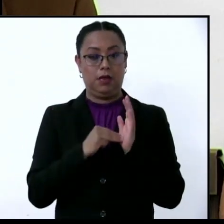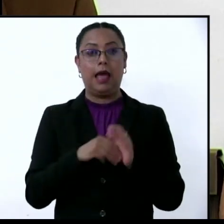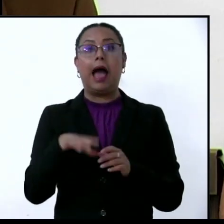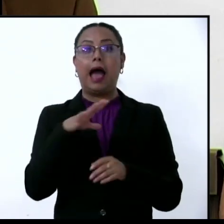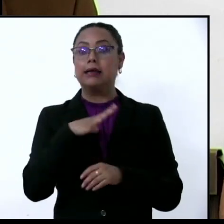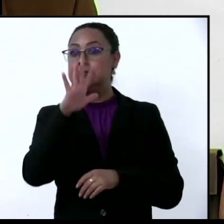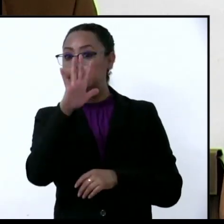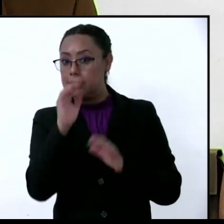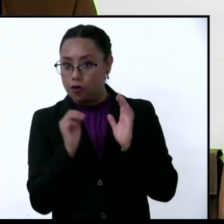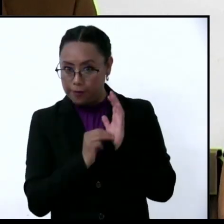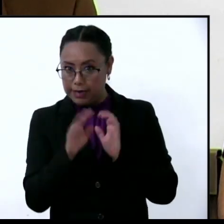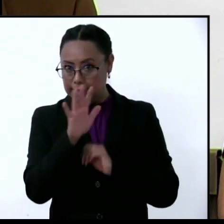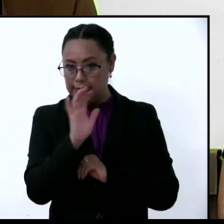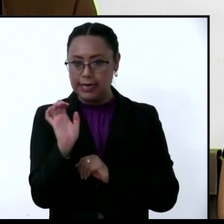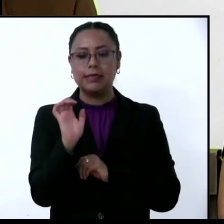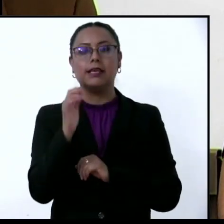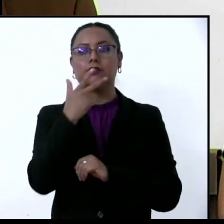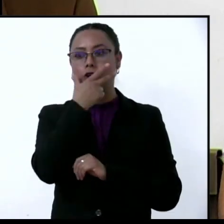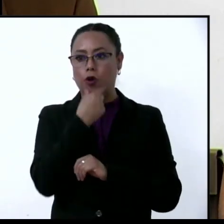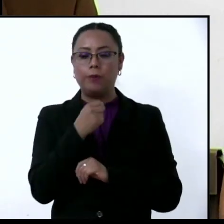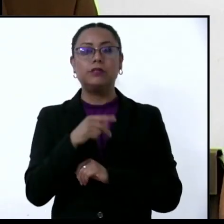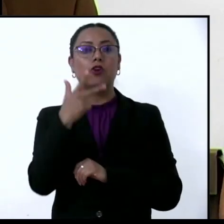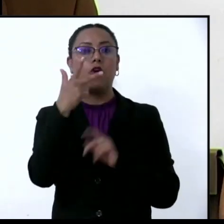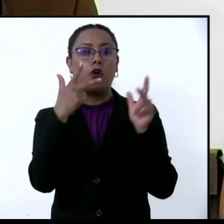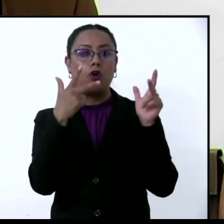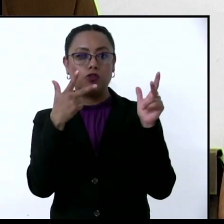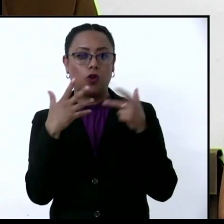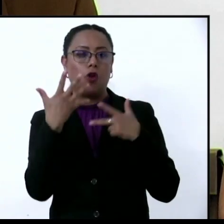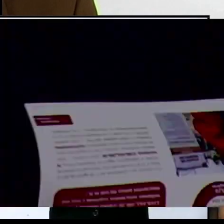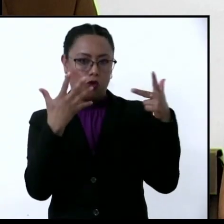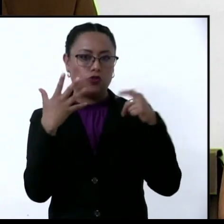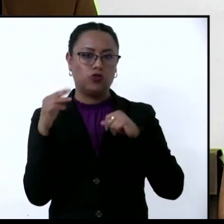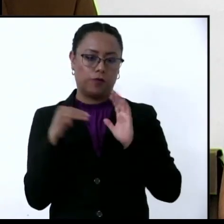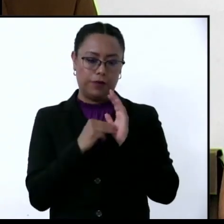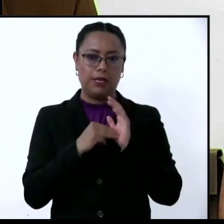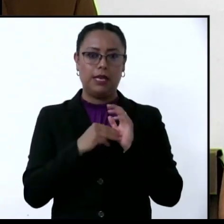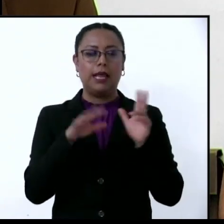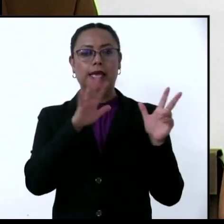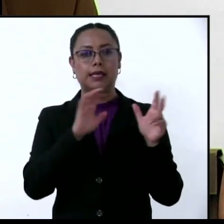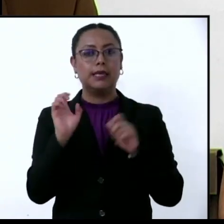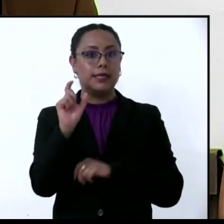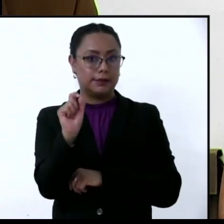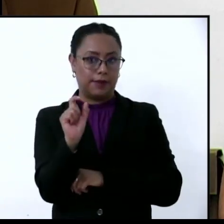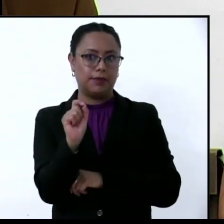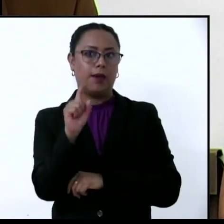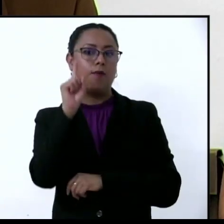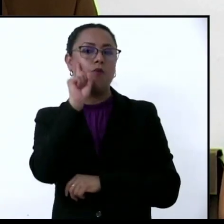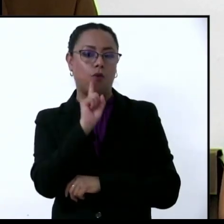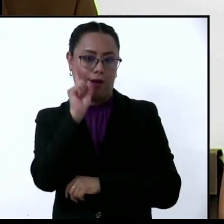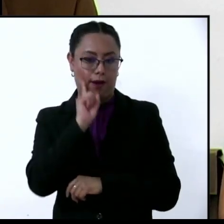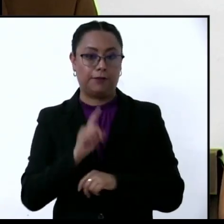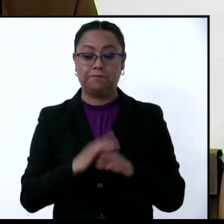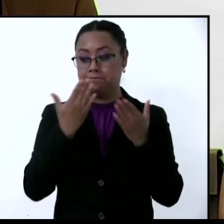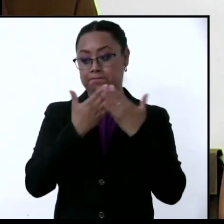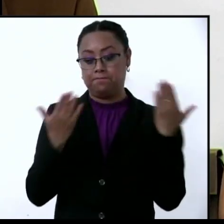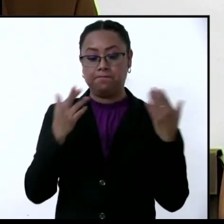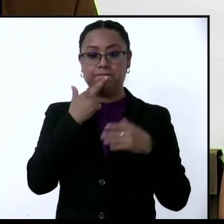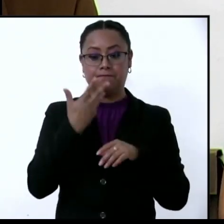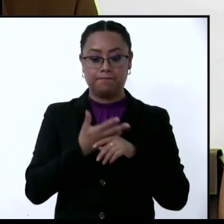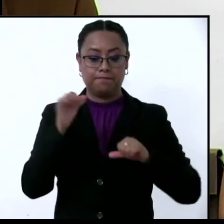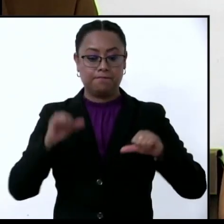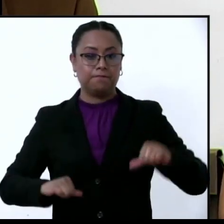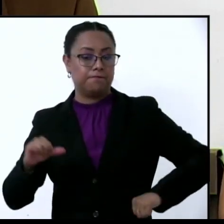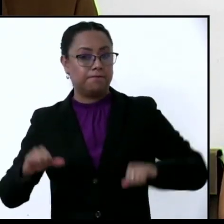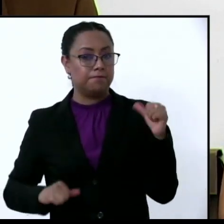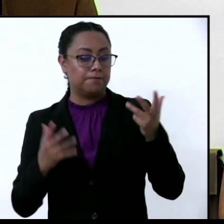5.550 fueron hombres y 8.520 fueron mujeres. Las tareas y las actividades que realizan las personas